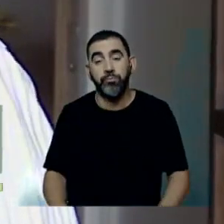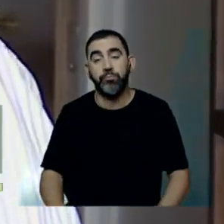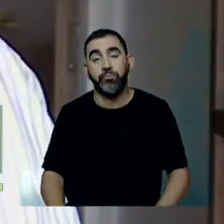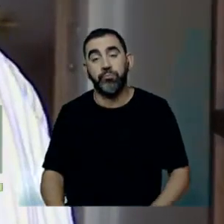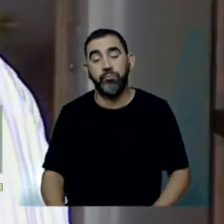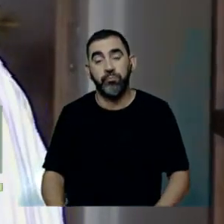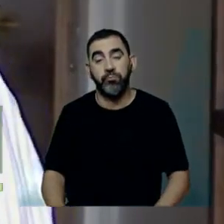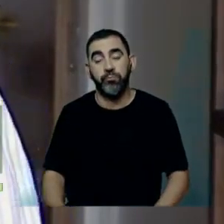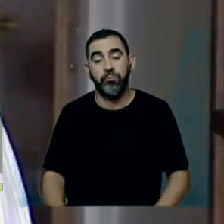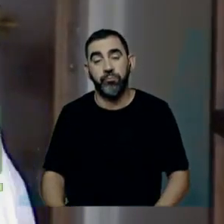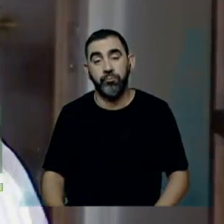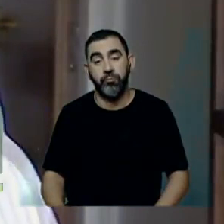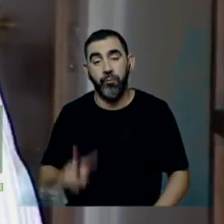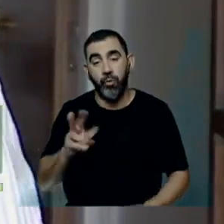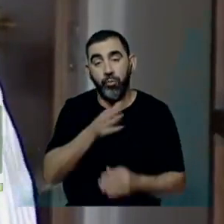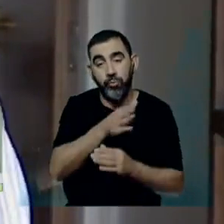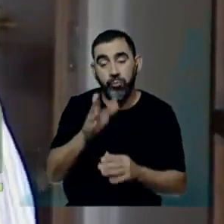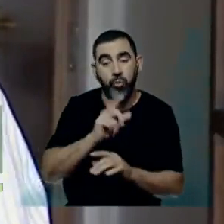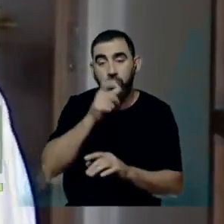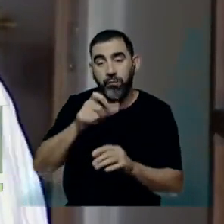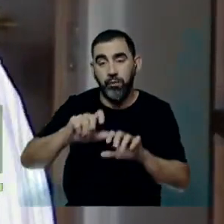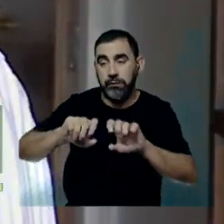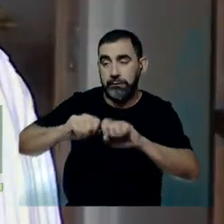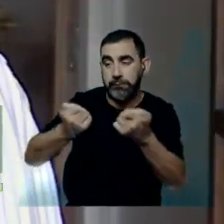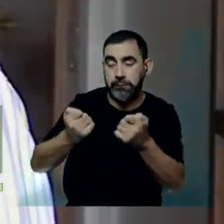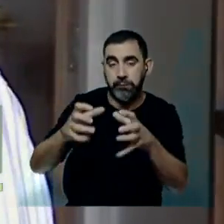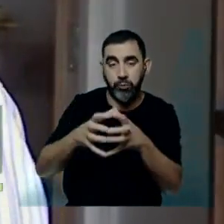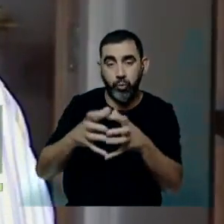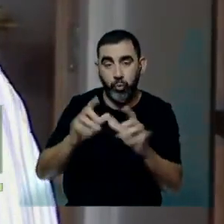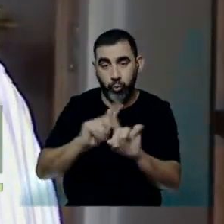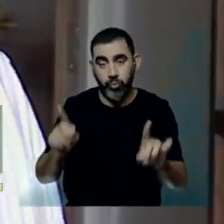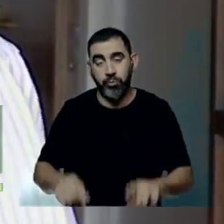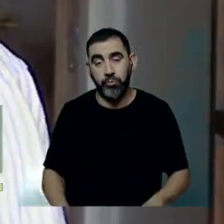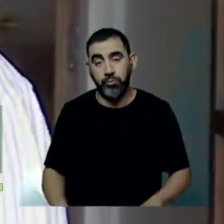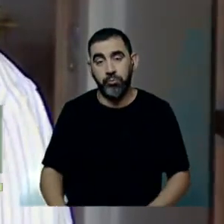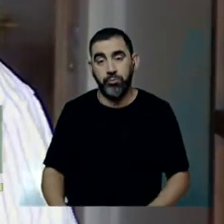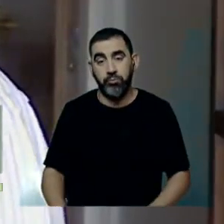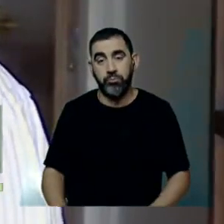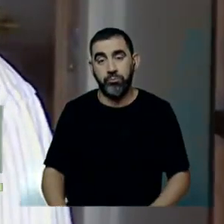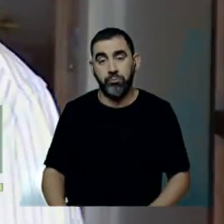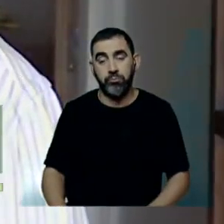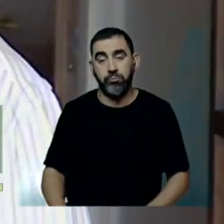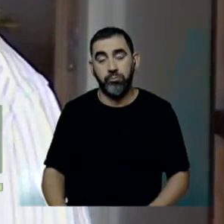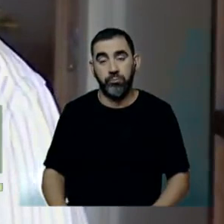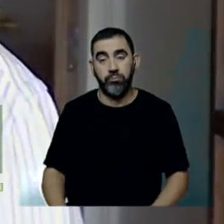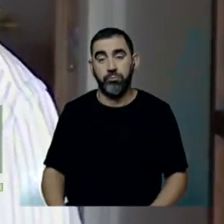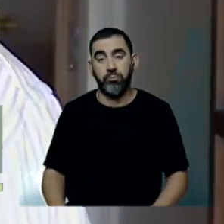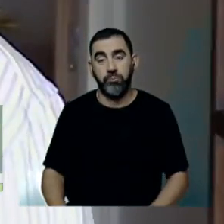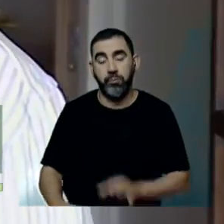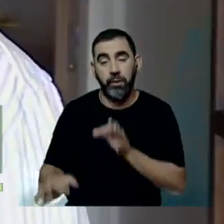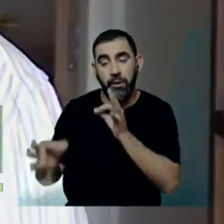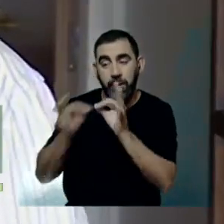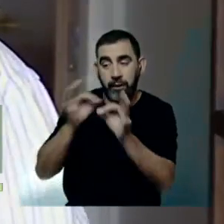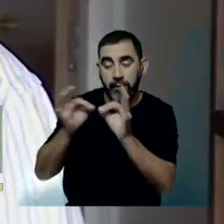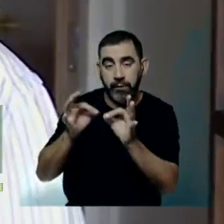estos dos caminos diferentes no implican un quiebre en este sector del Frente Amplio. Yo lo resumiría así, digamos, una mirada estratégica